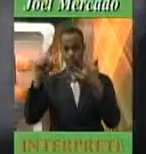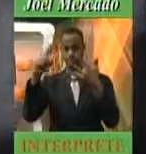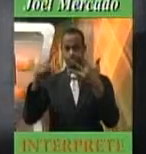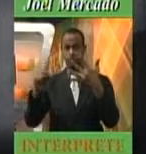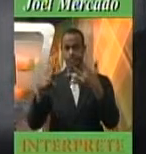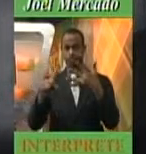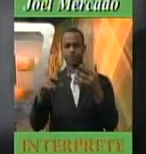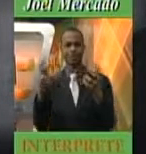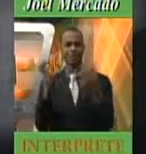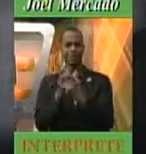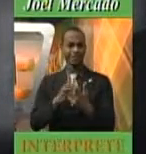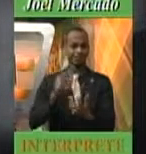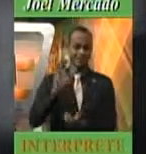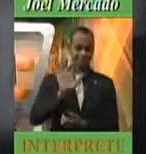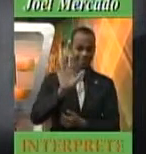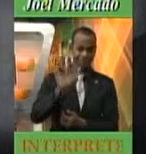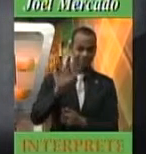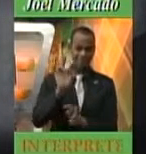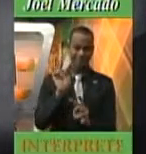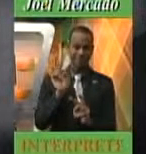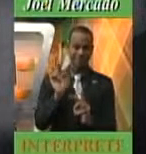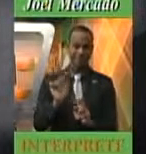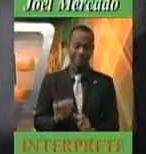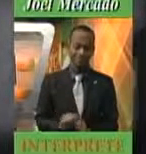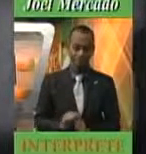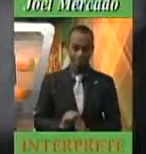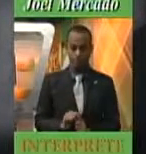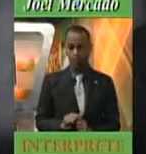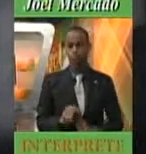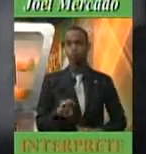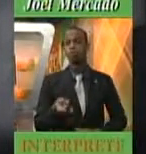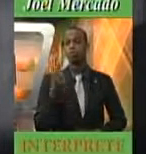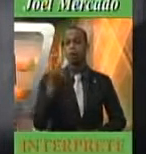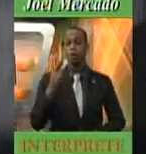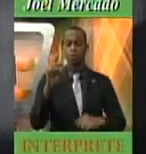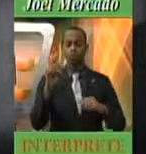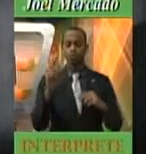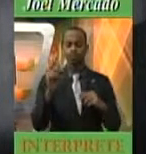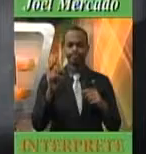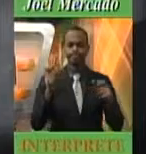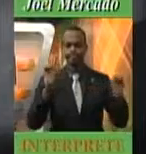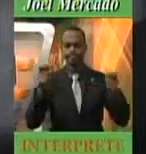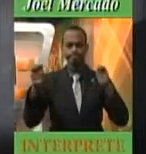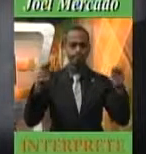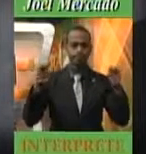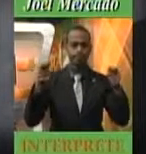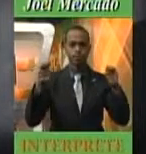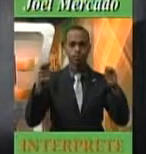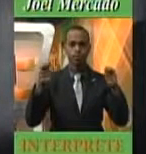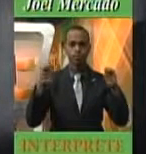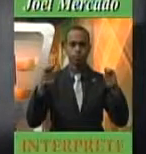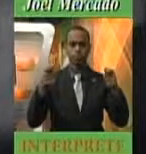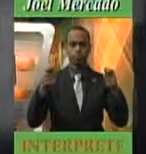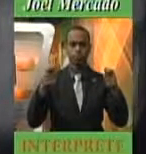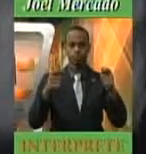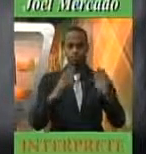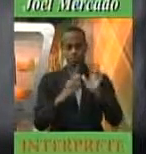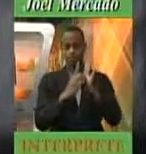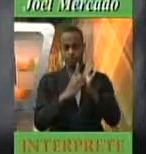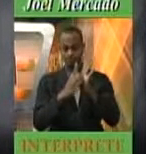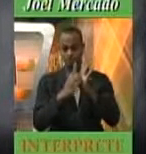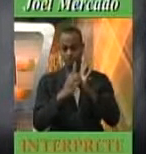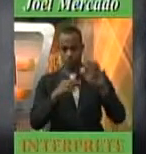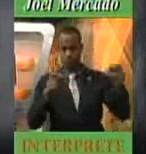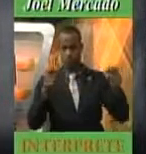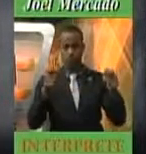corresponden a esa visión. Porque un órgano va a ser rectoría en este país, un órgano de la discapacidad, si no